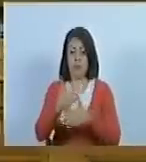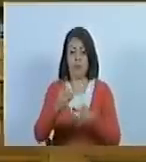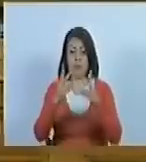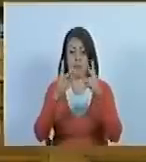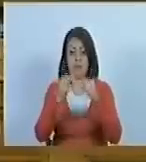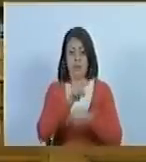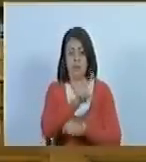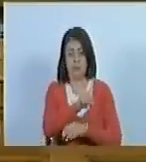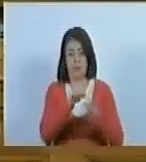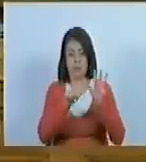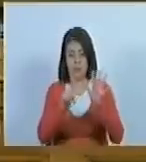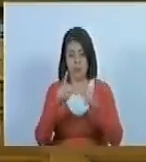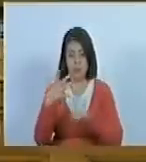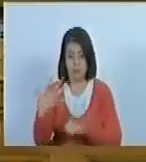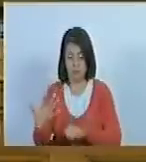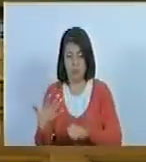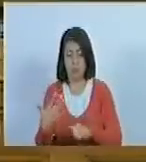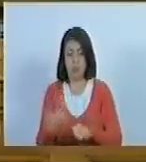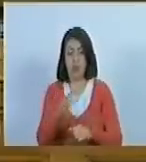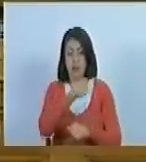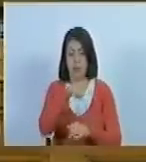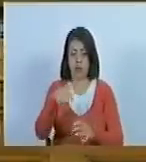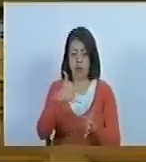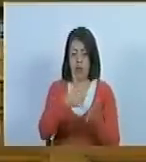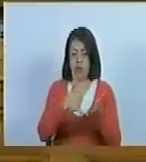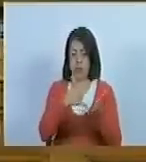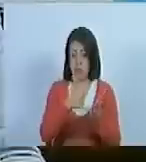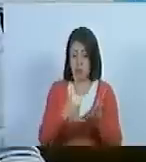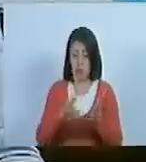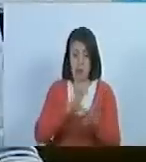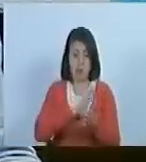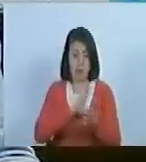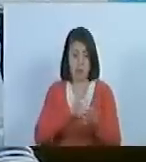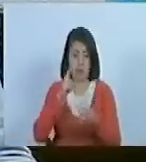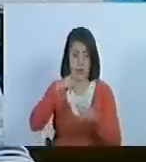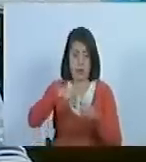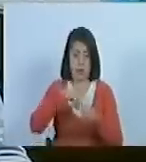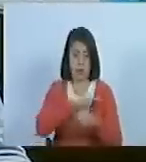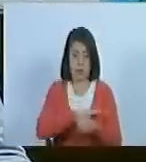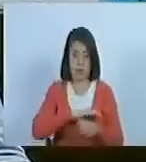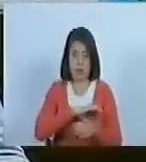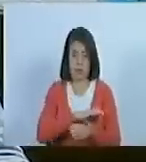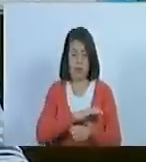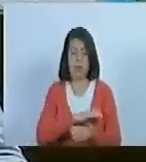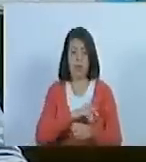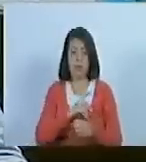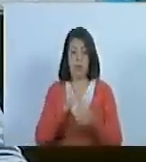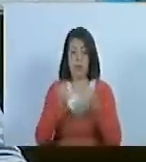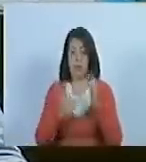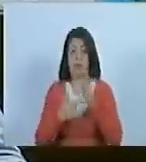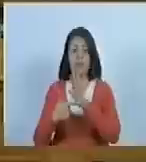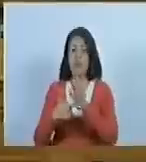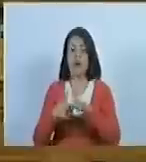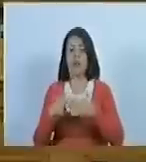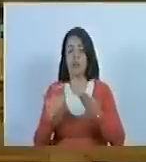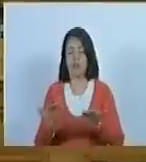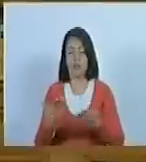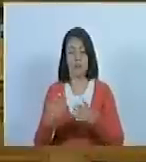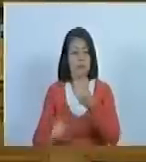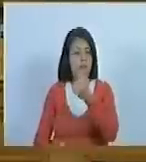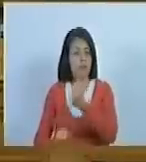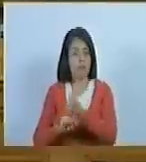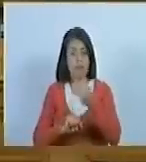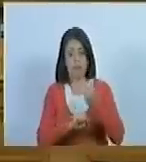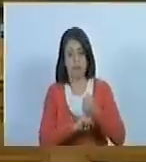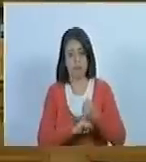eran 165 personas que quisieran pertenecer al comité de postulación. Esto señala el respaldo,